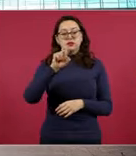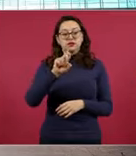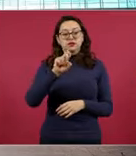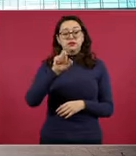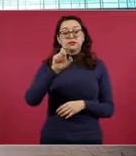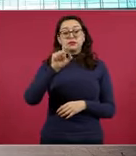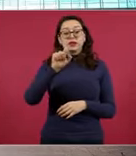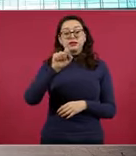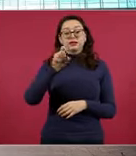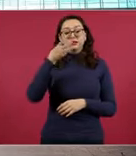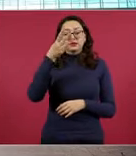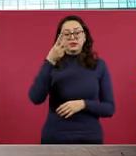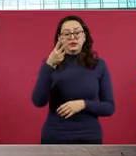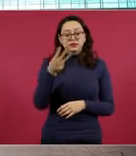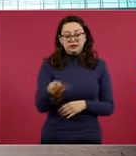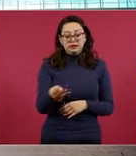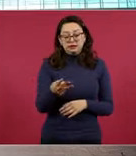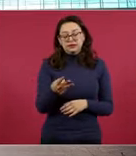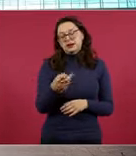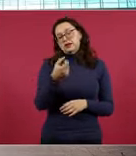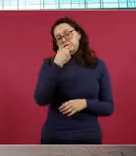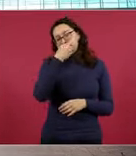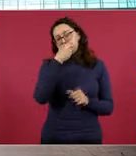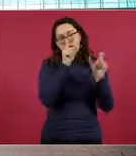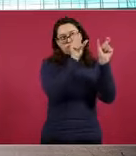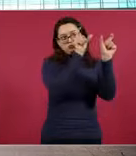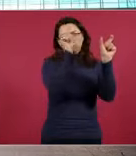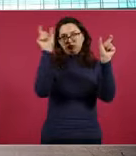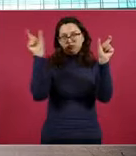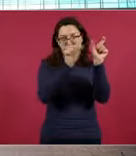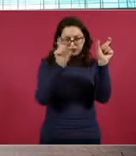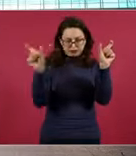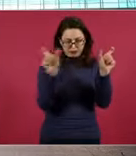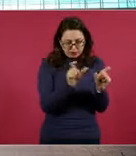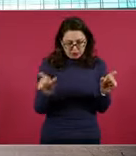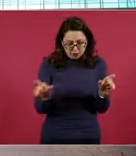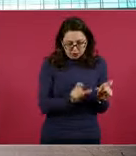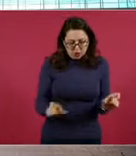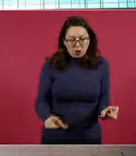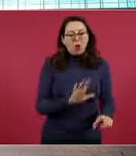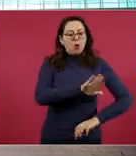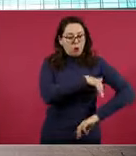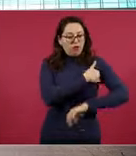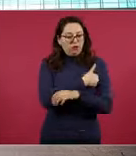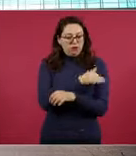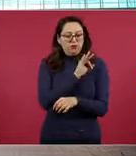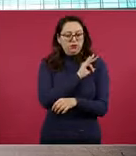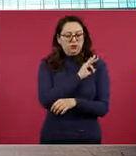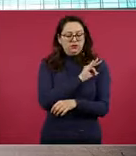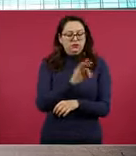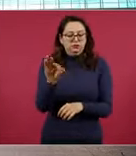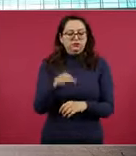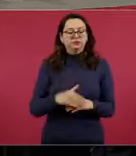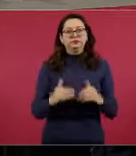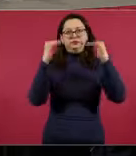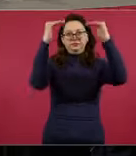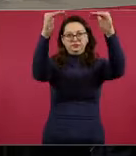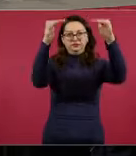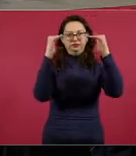posiciones, que son la manera en la que se mencionan los espacios de almacenamiento. Los espacios de almacenamiento se miden por tarimas, que